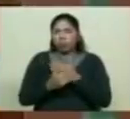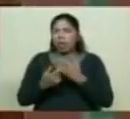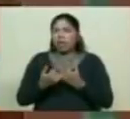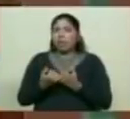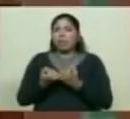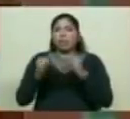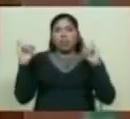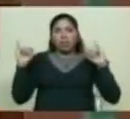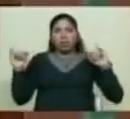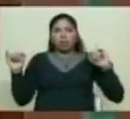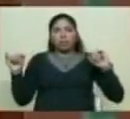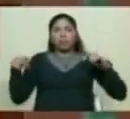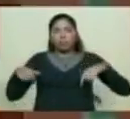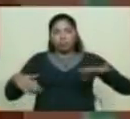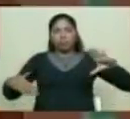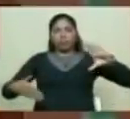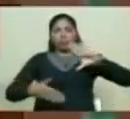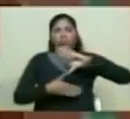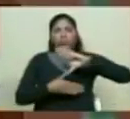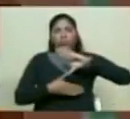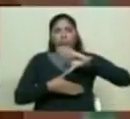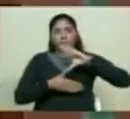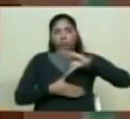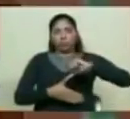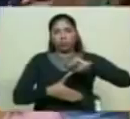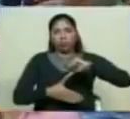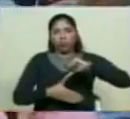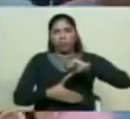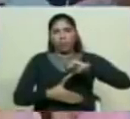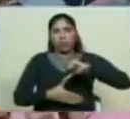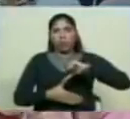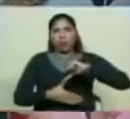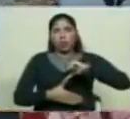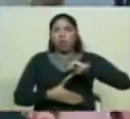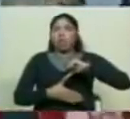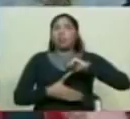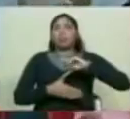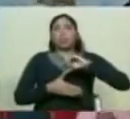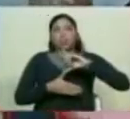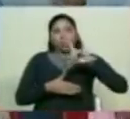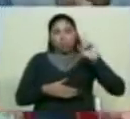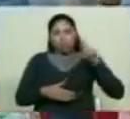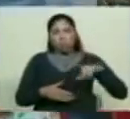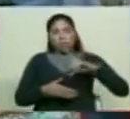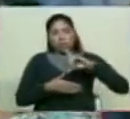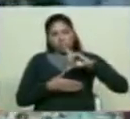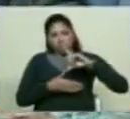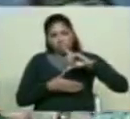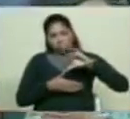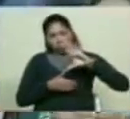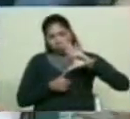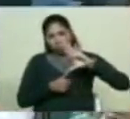a todo este continente a suramérica ya buena parte del continente americano